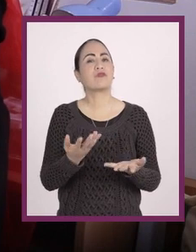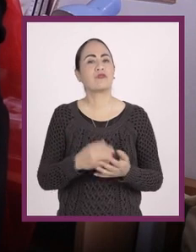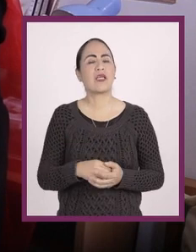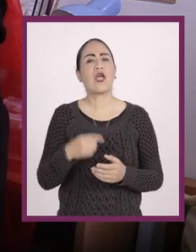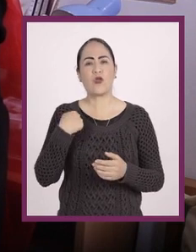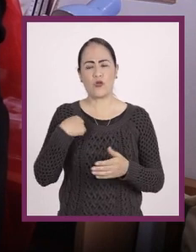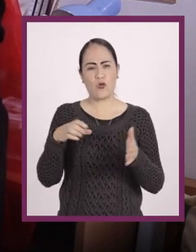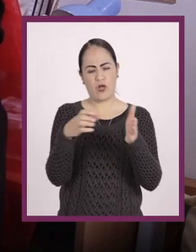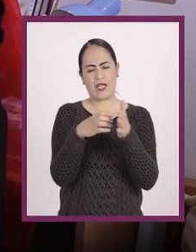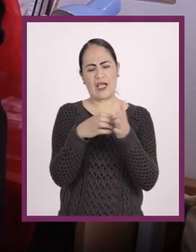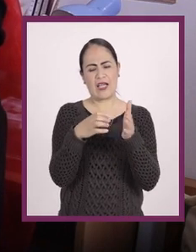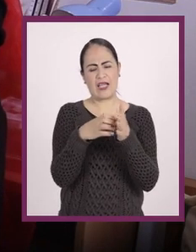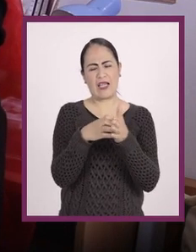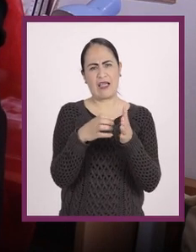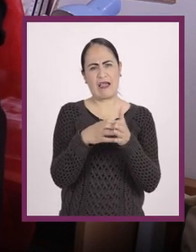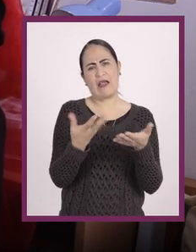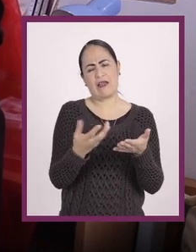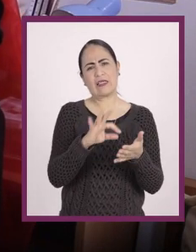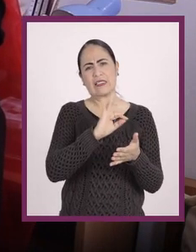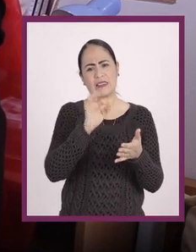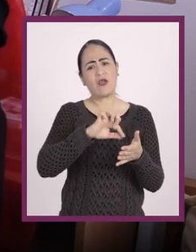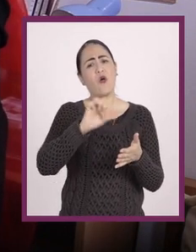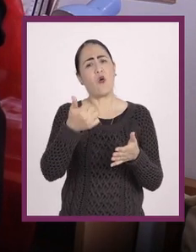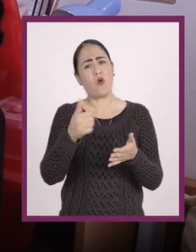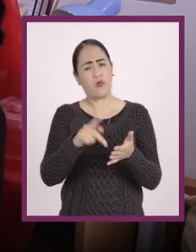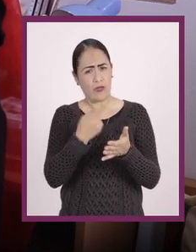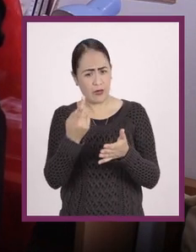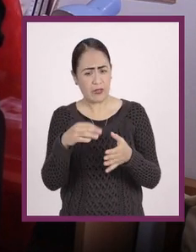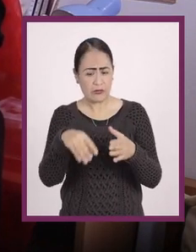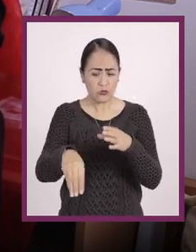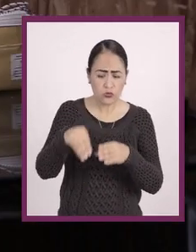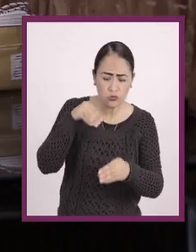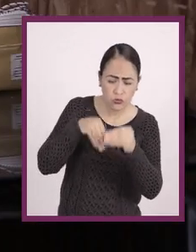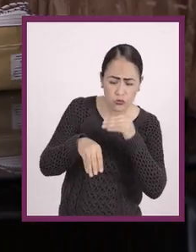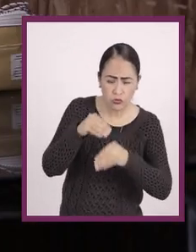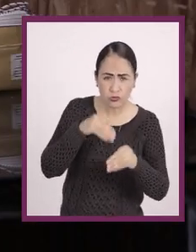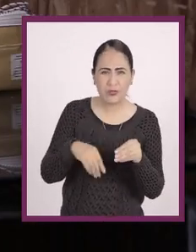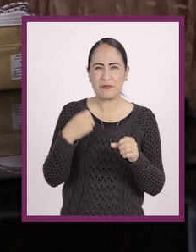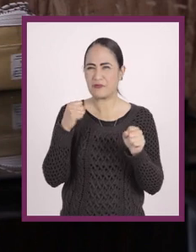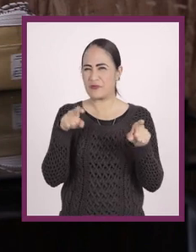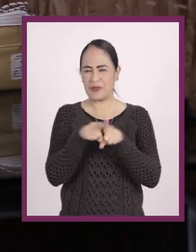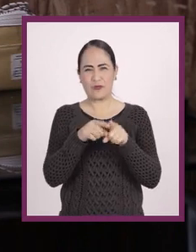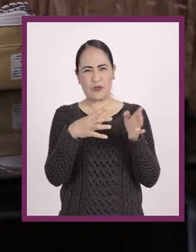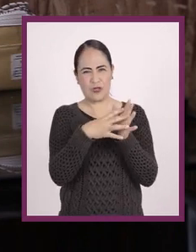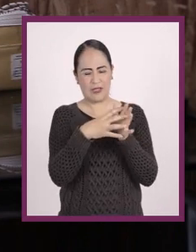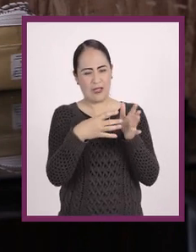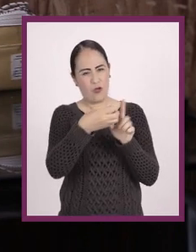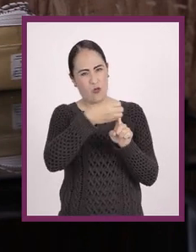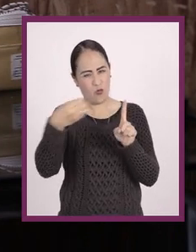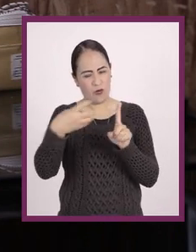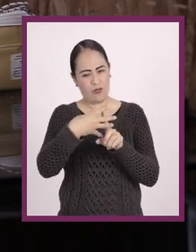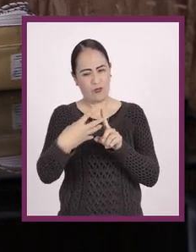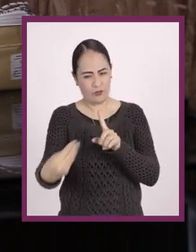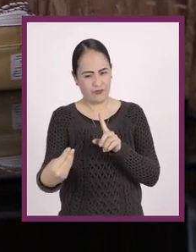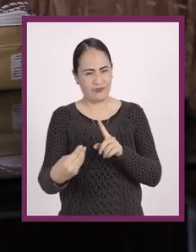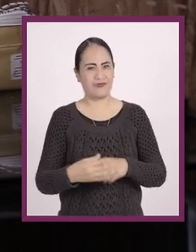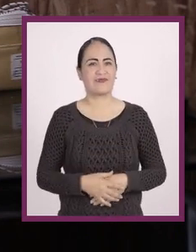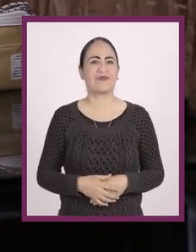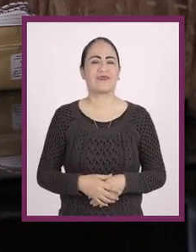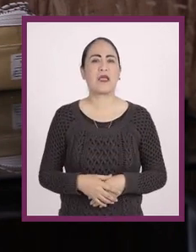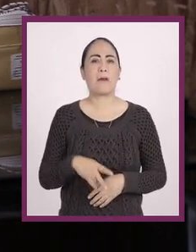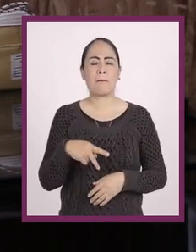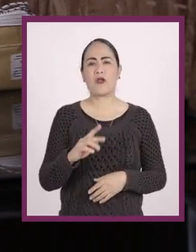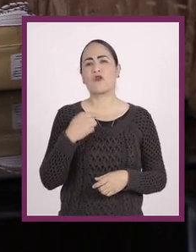guardé en unas cajas de cartón si lo necesito rápidamente las puede encontrar te voy a copiar esa idea aunque creo que tengo menos